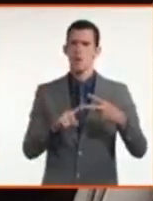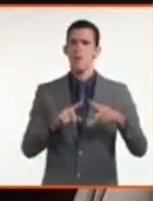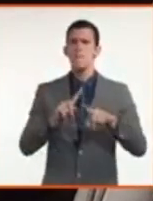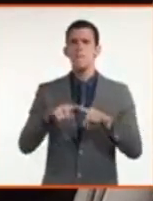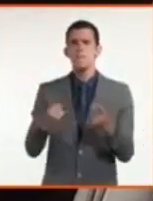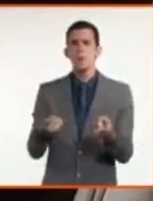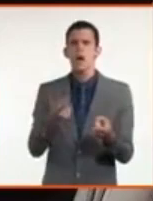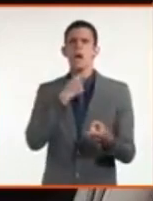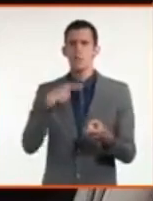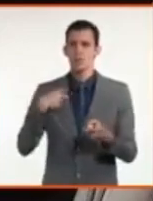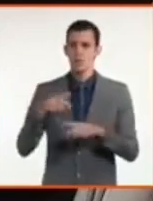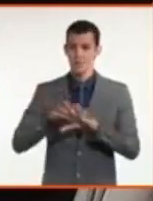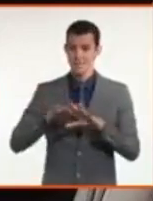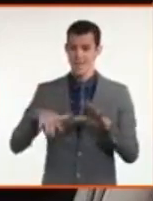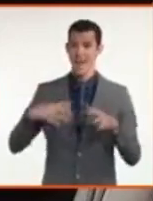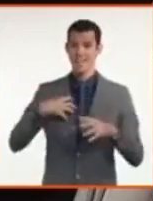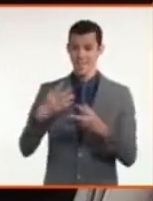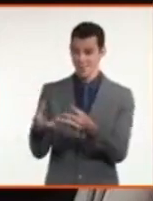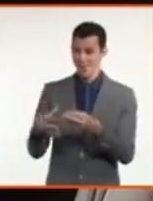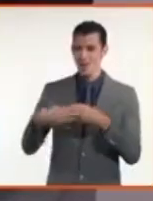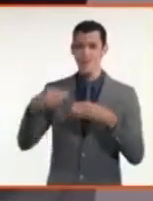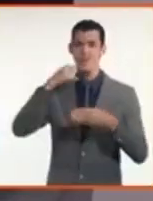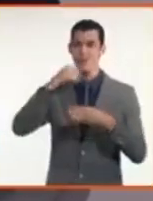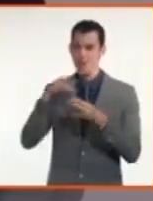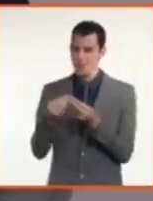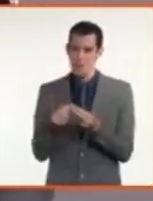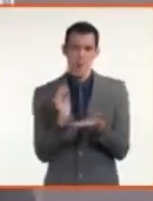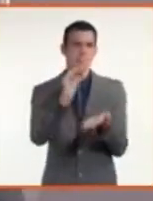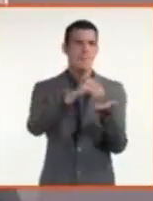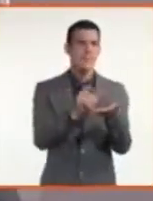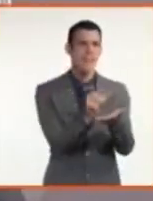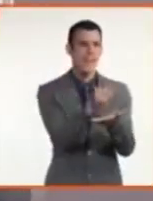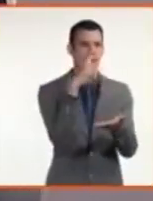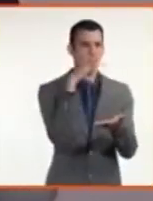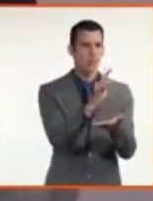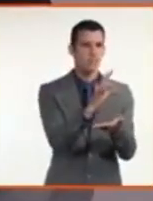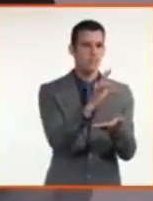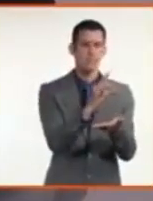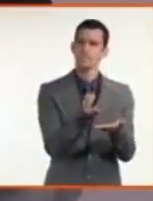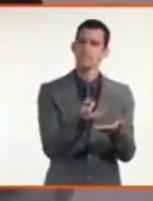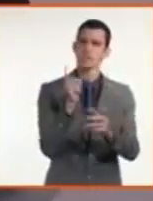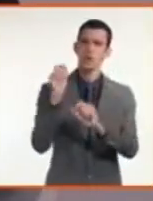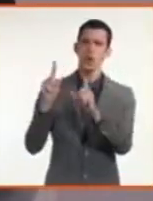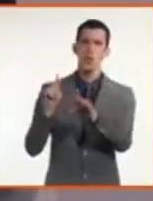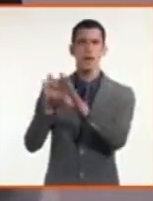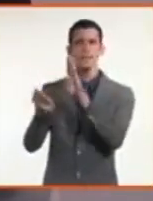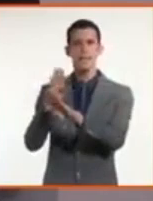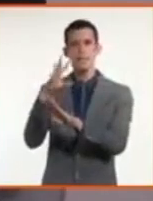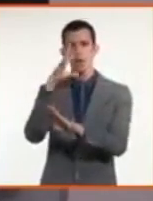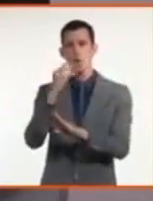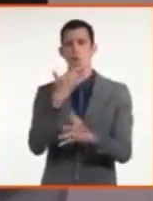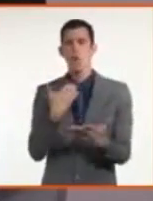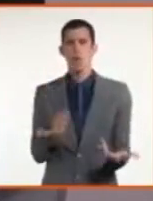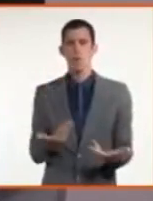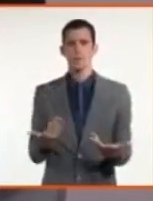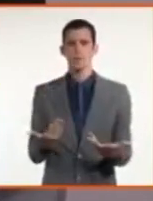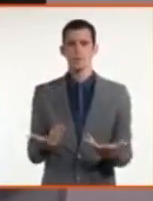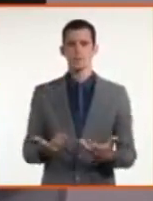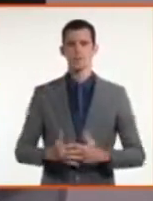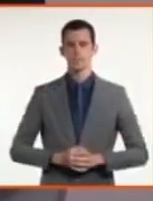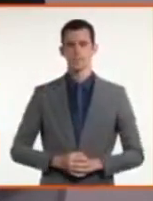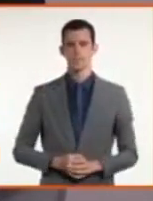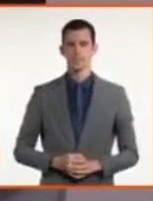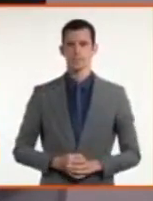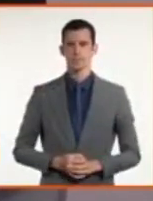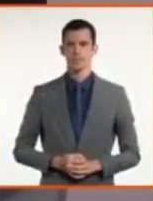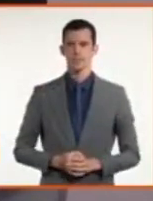convertirlos en ml c muy bien randy buenos fieles primero agradecer todas las opiniones que como tú bien dices son